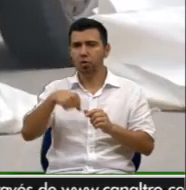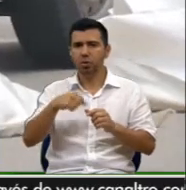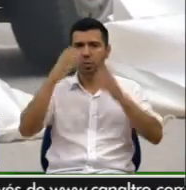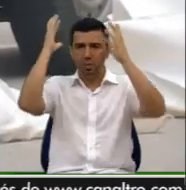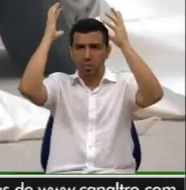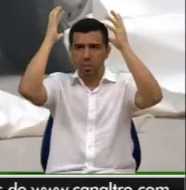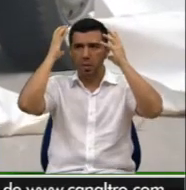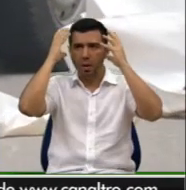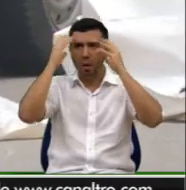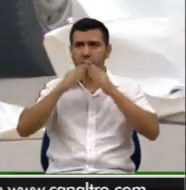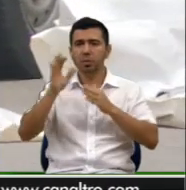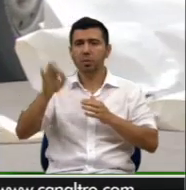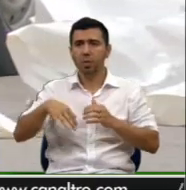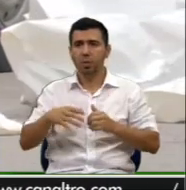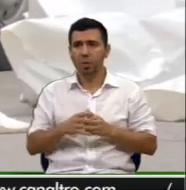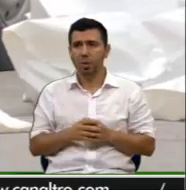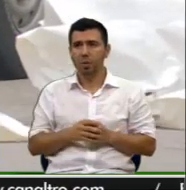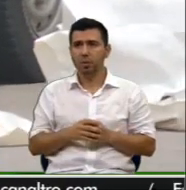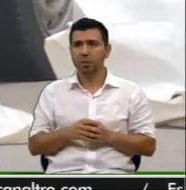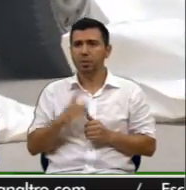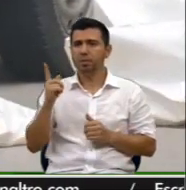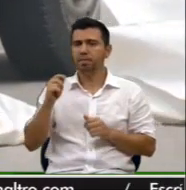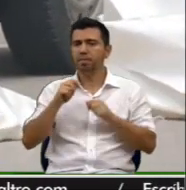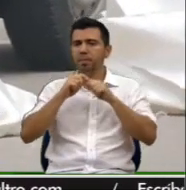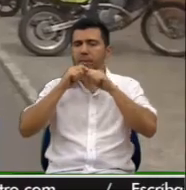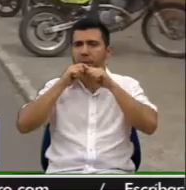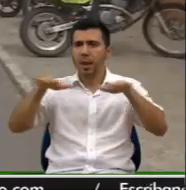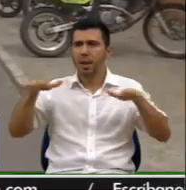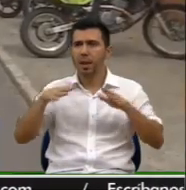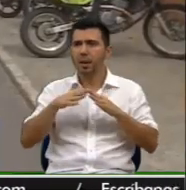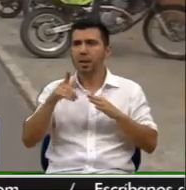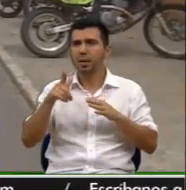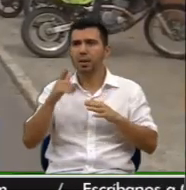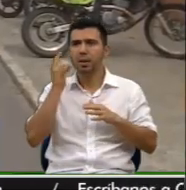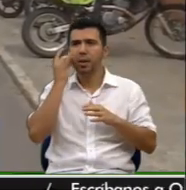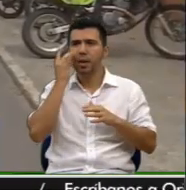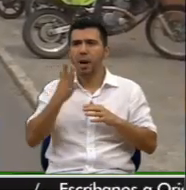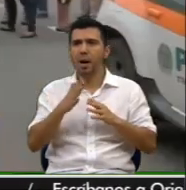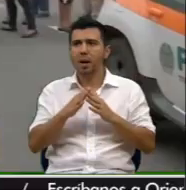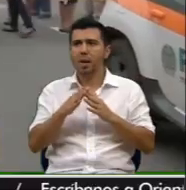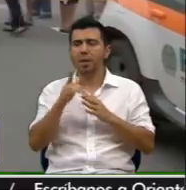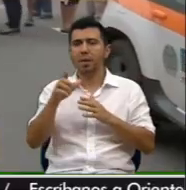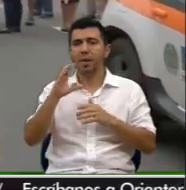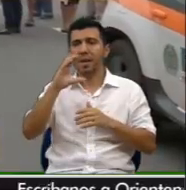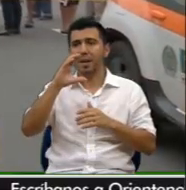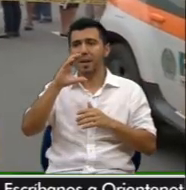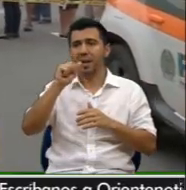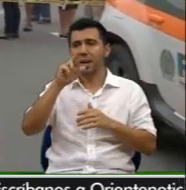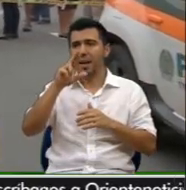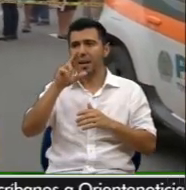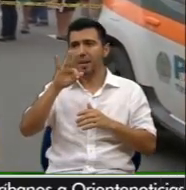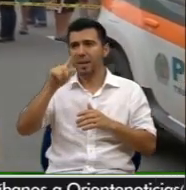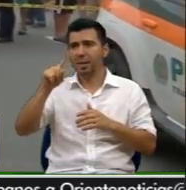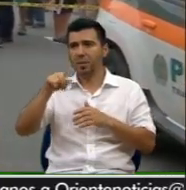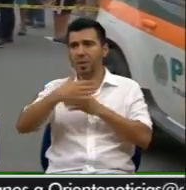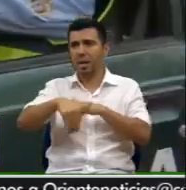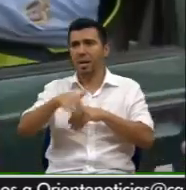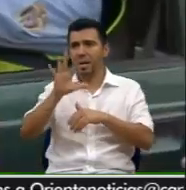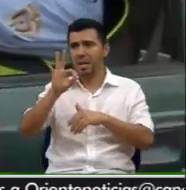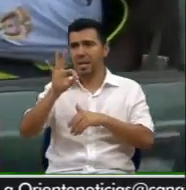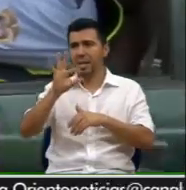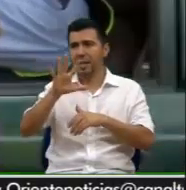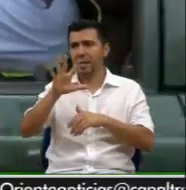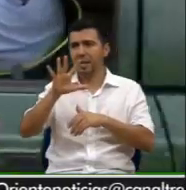seguridad varias versiones en redes sociales ha suscitado el accidente motocicleta en la carrera 31 con Calle Quinta del barrio